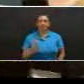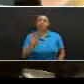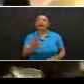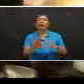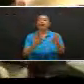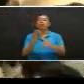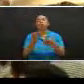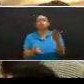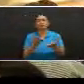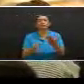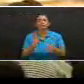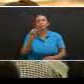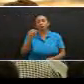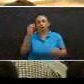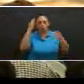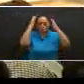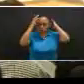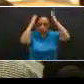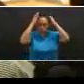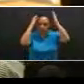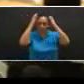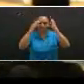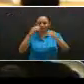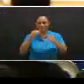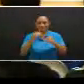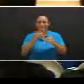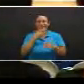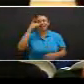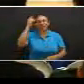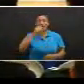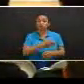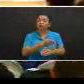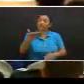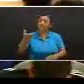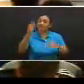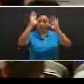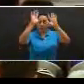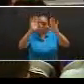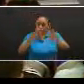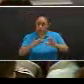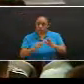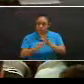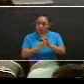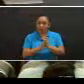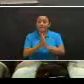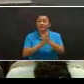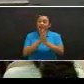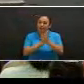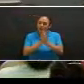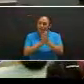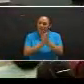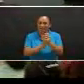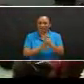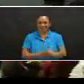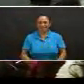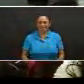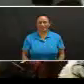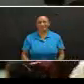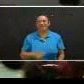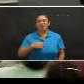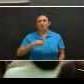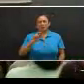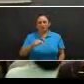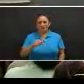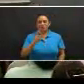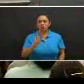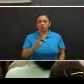Algunos tal vez porque no se bañan, Dios envía la lluvia. Para que aprovechen, ¿verdad? Por eso siempre cargue